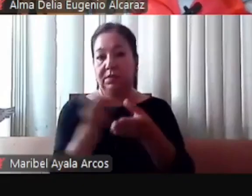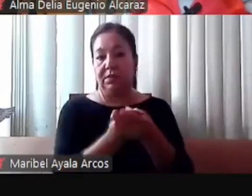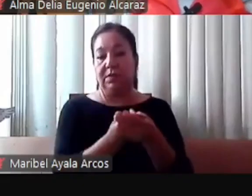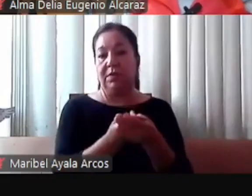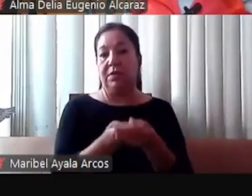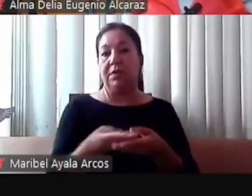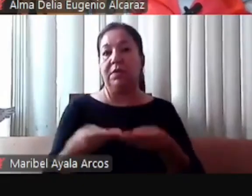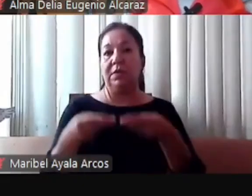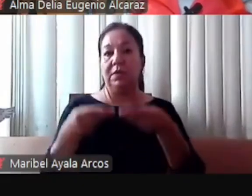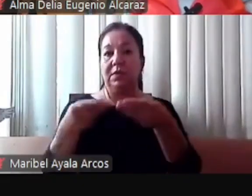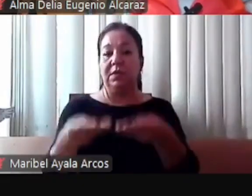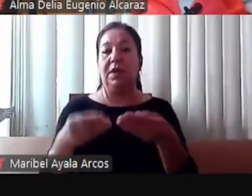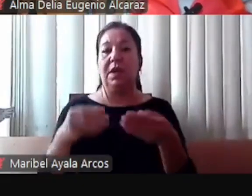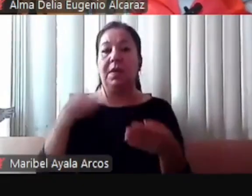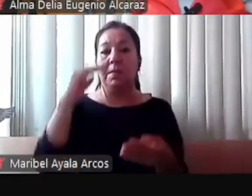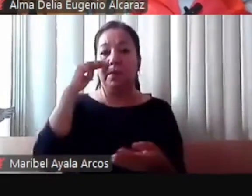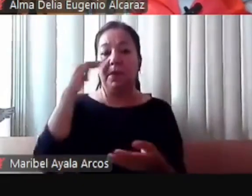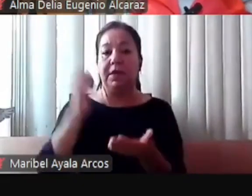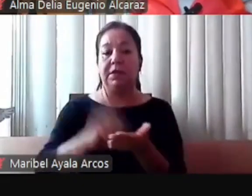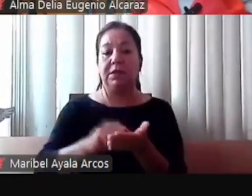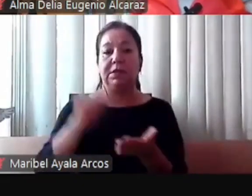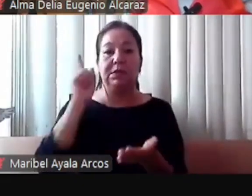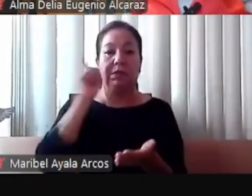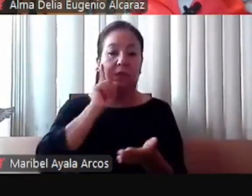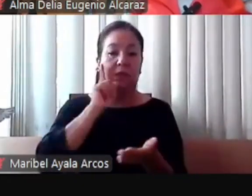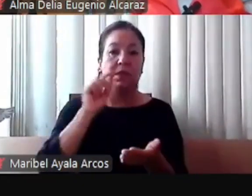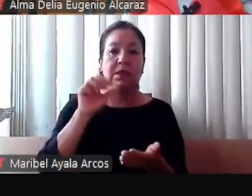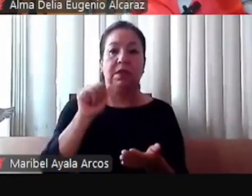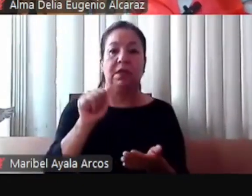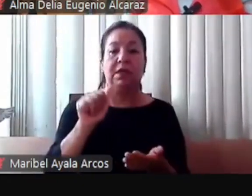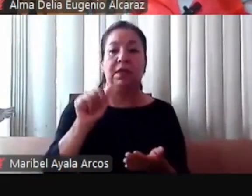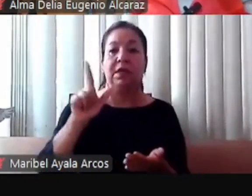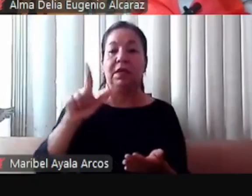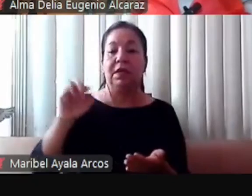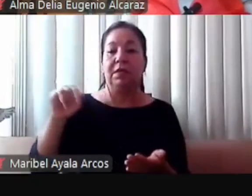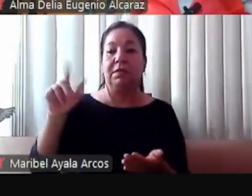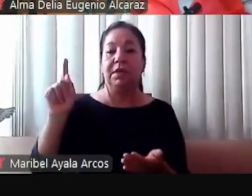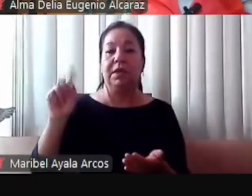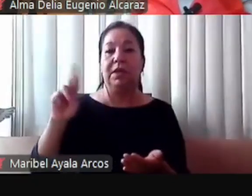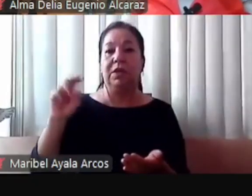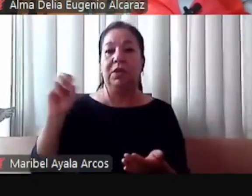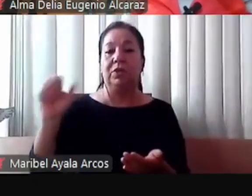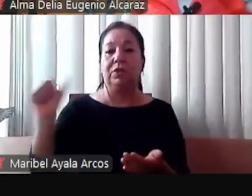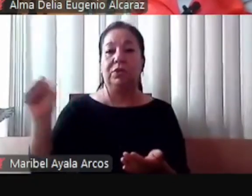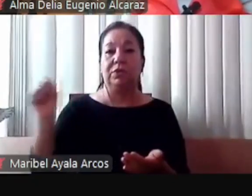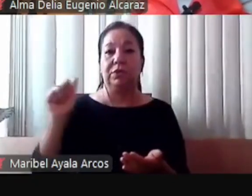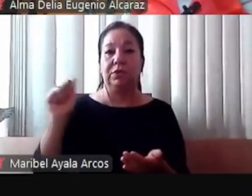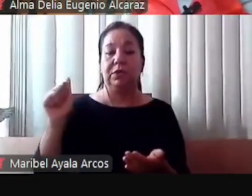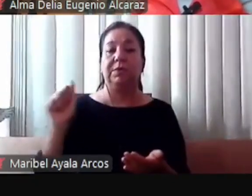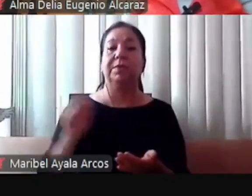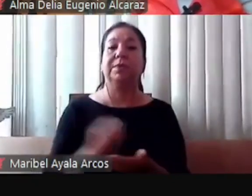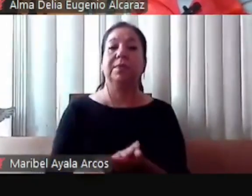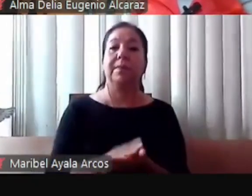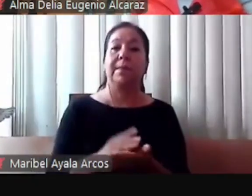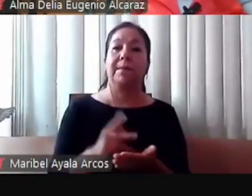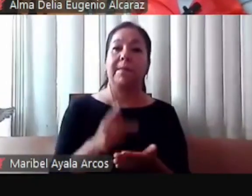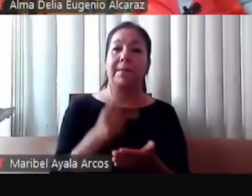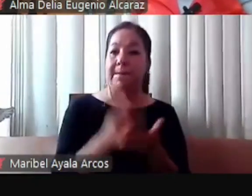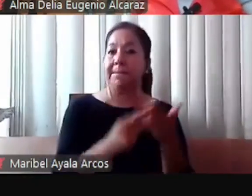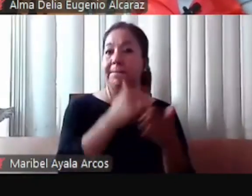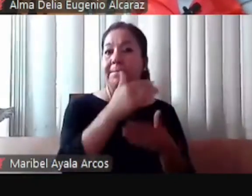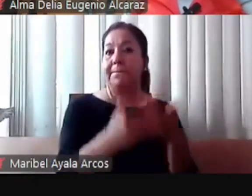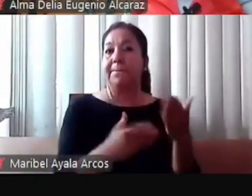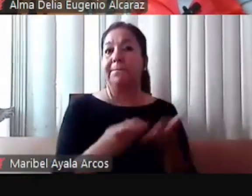de la magistrada Hilda Rosa Delgado Brito. Por lo tanto, le solicito, secretario, nos apoye con la cuenta y los puntos resolutivos